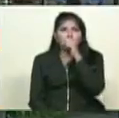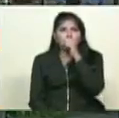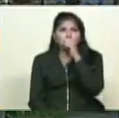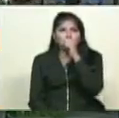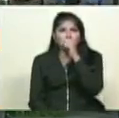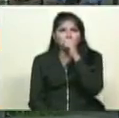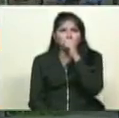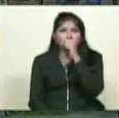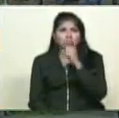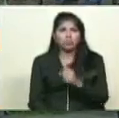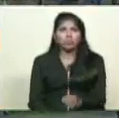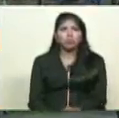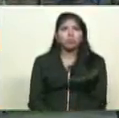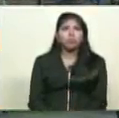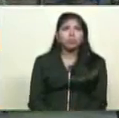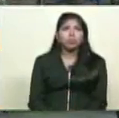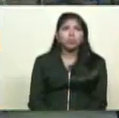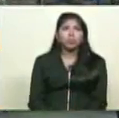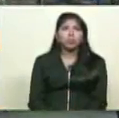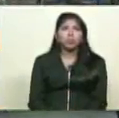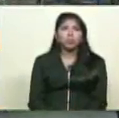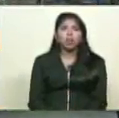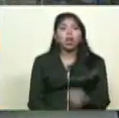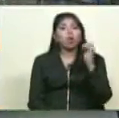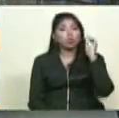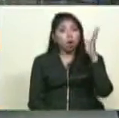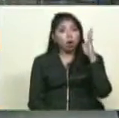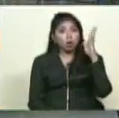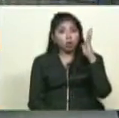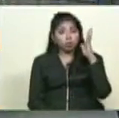Congreso se mueva en dos direcciones sencillas.